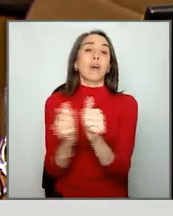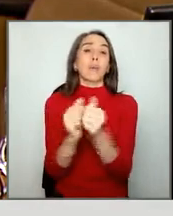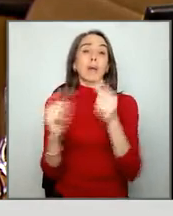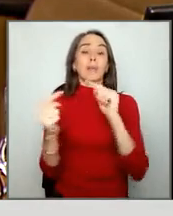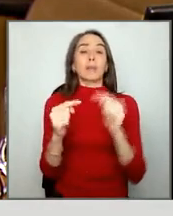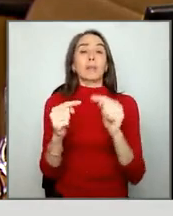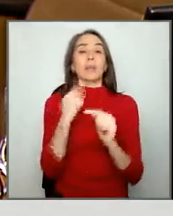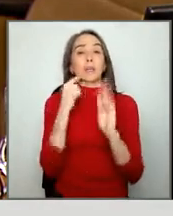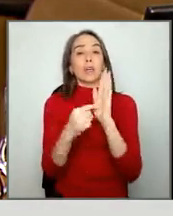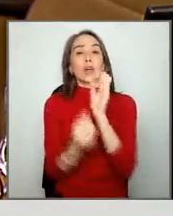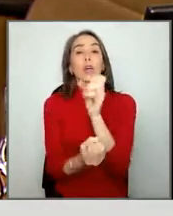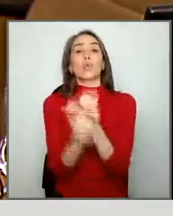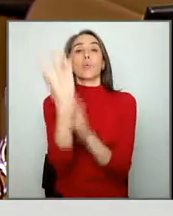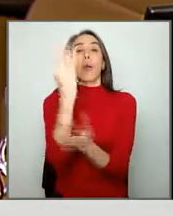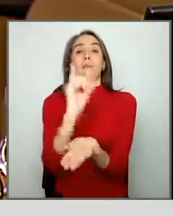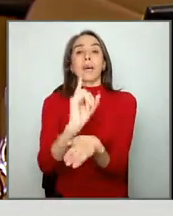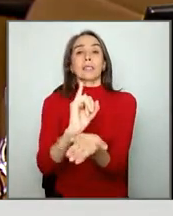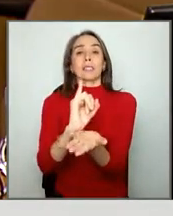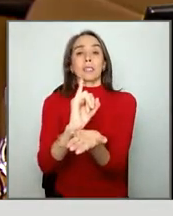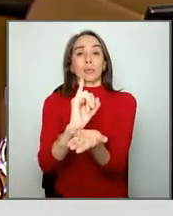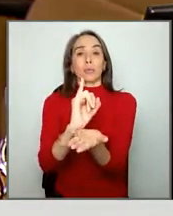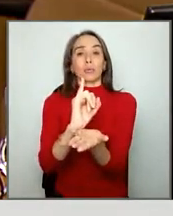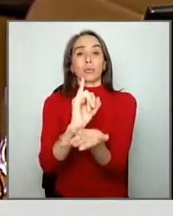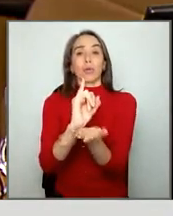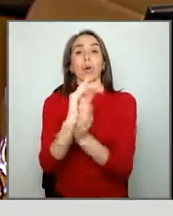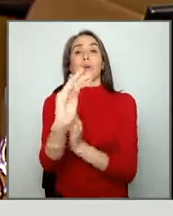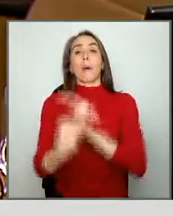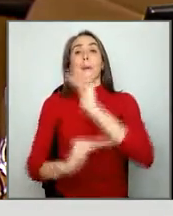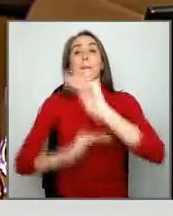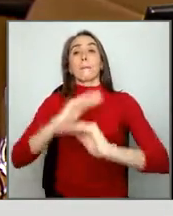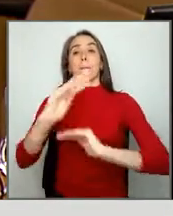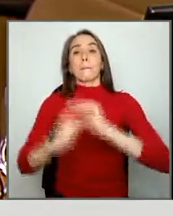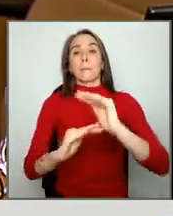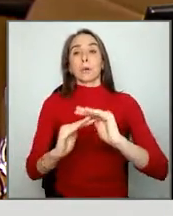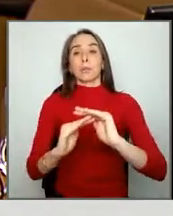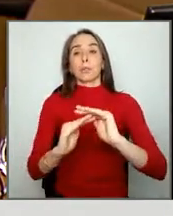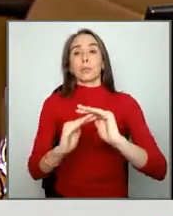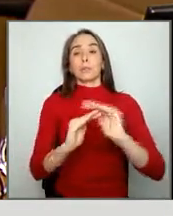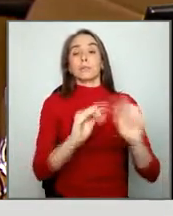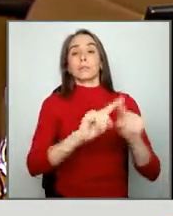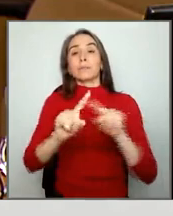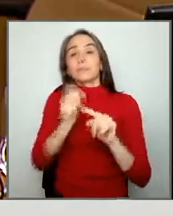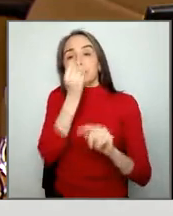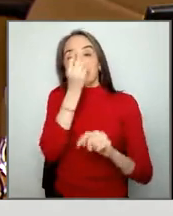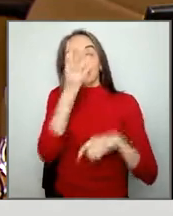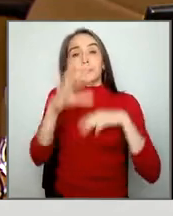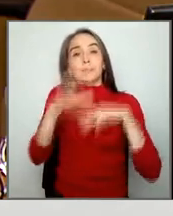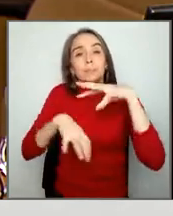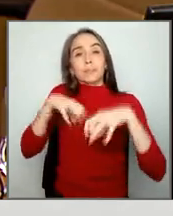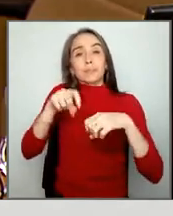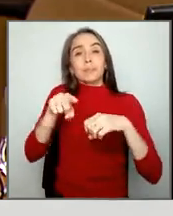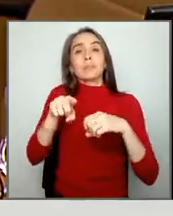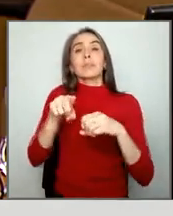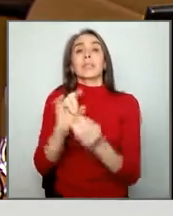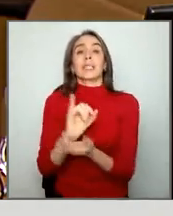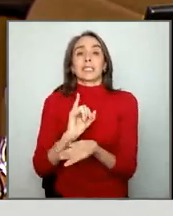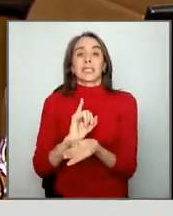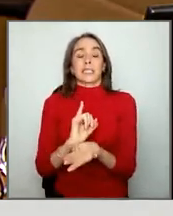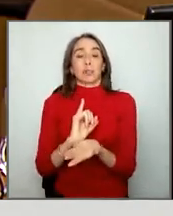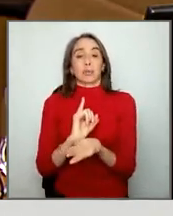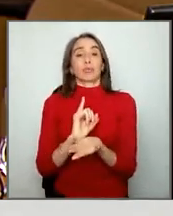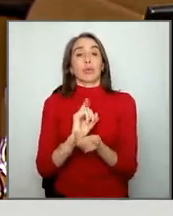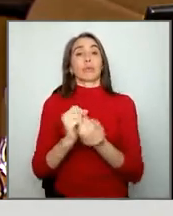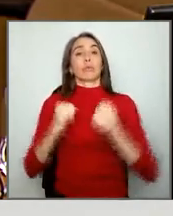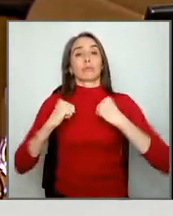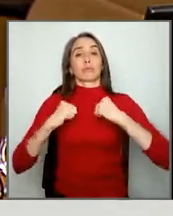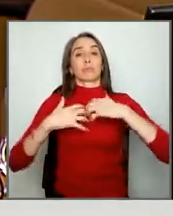institucionalidad de la protección de los de la biodiversidad es una institucionalidad robusta que ha salido